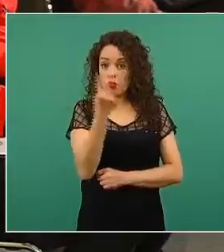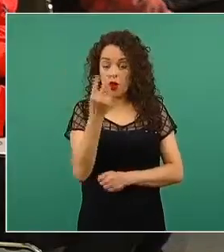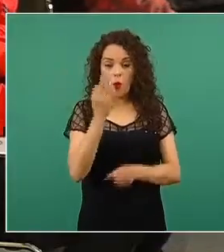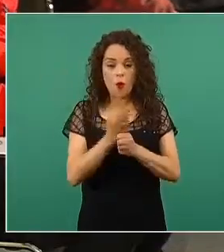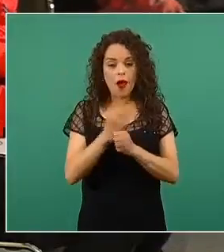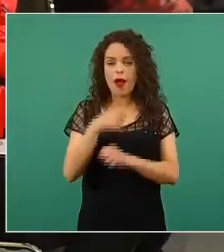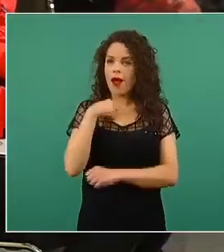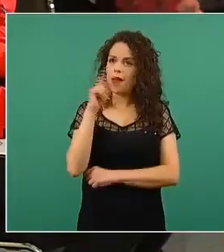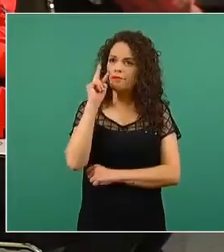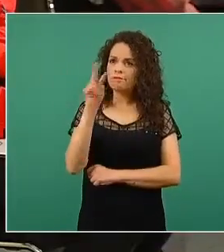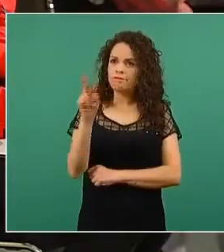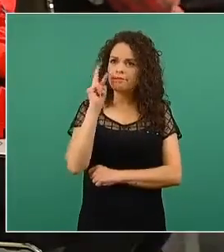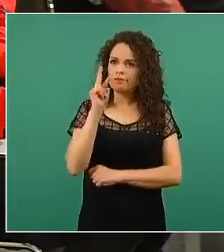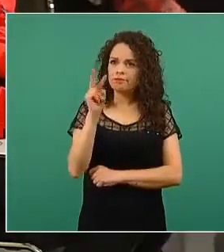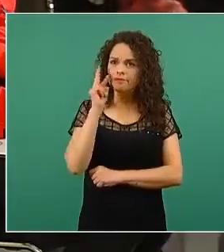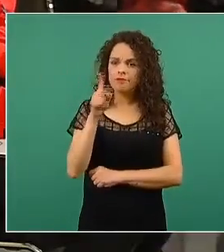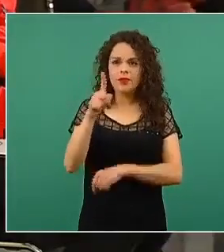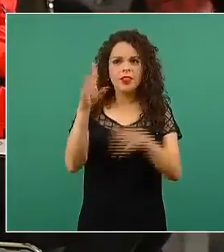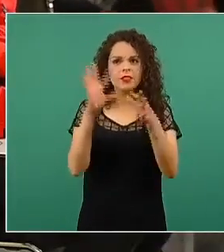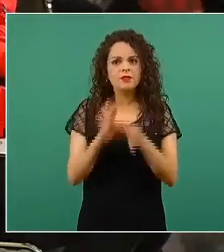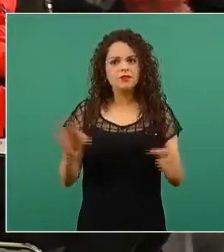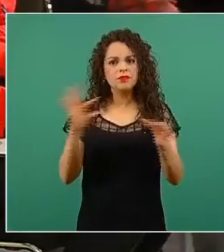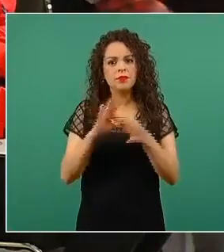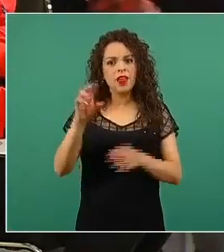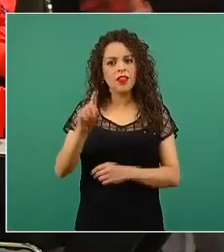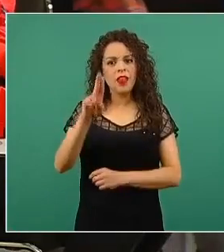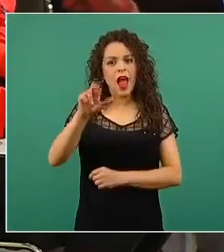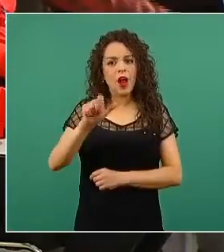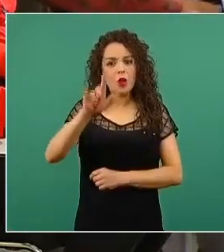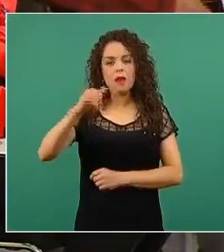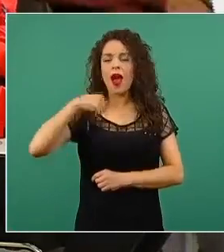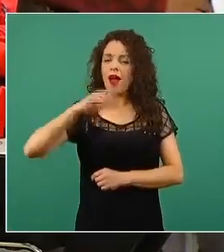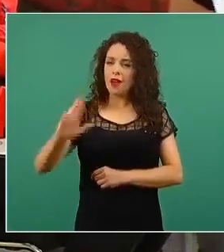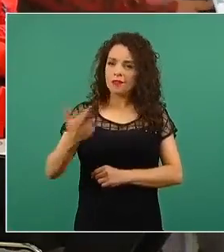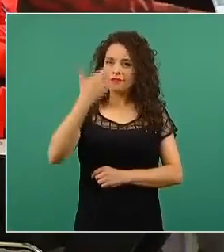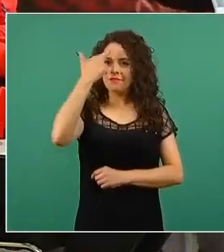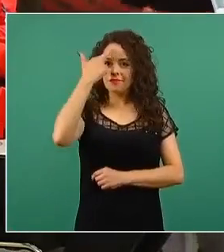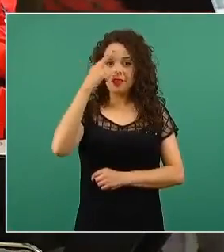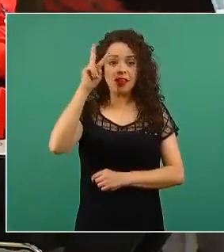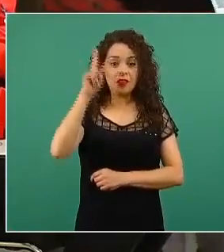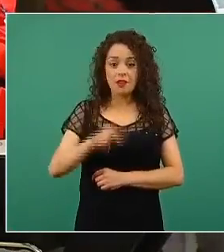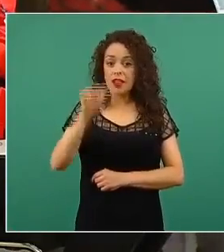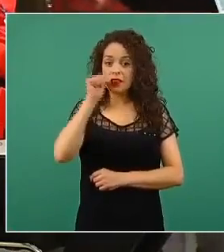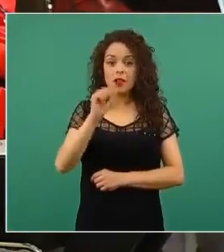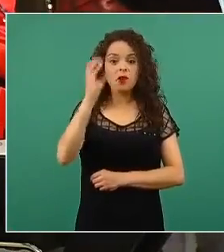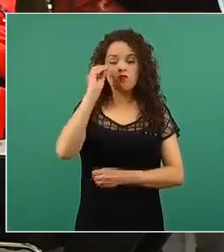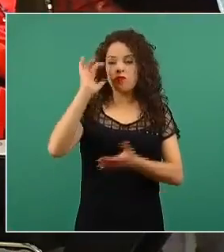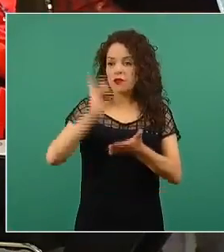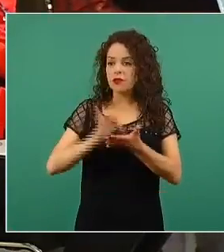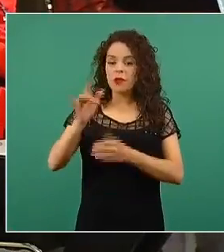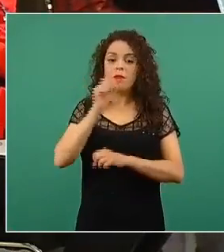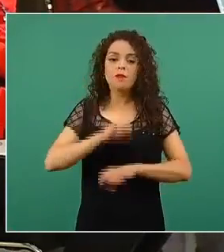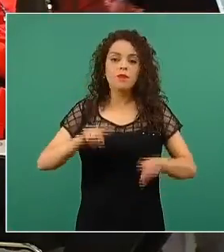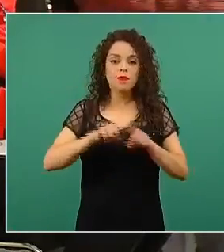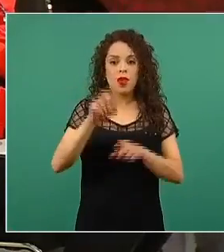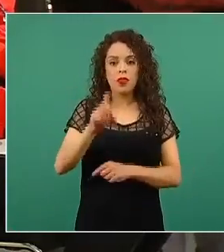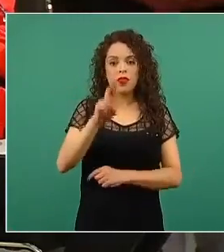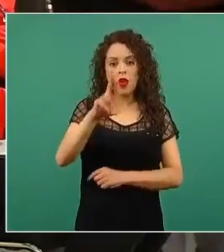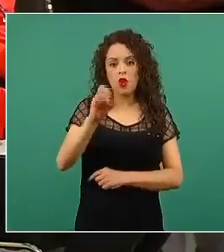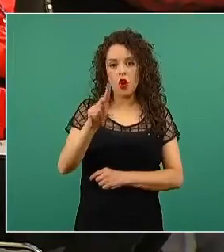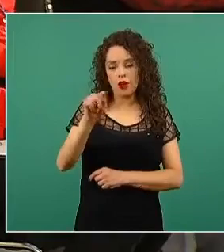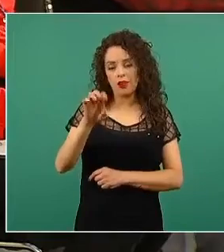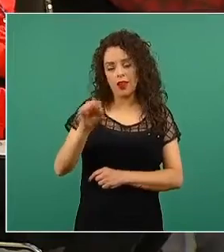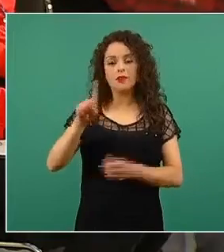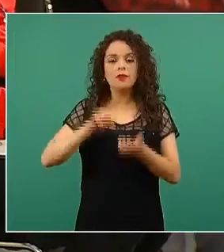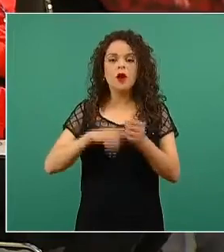doctor Alomía, la explicación me hizo recordar mucho, y siempre le voy a agradecer, igual que al doctor Cortés, la oportunidad